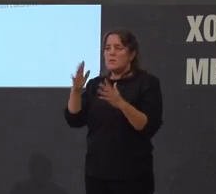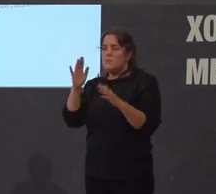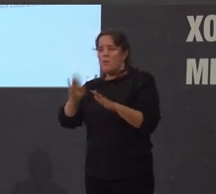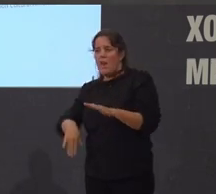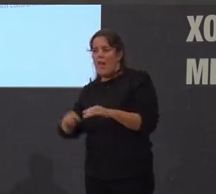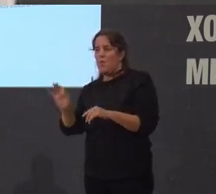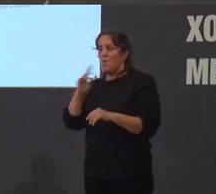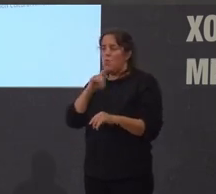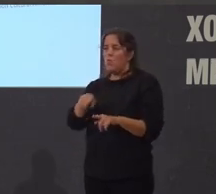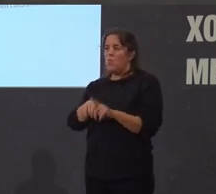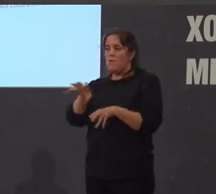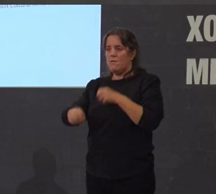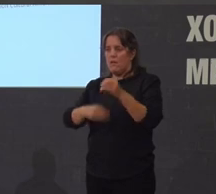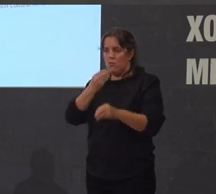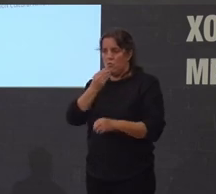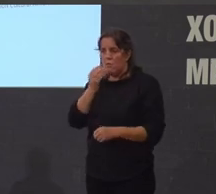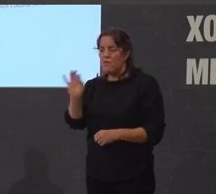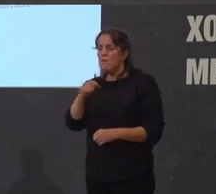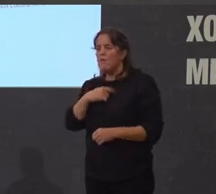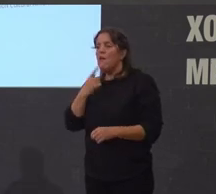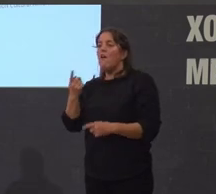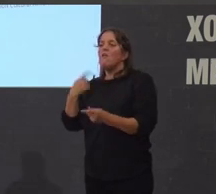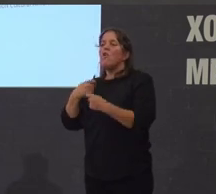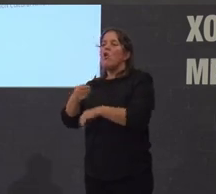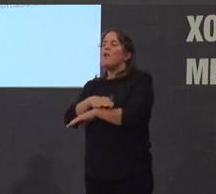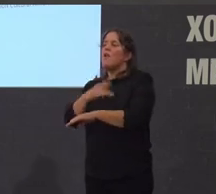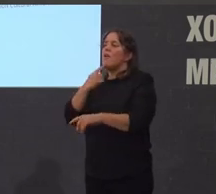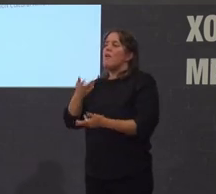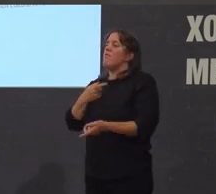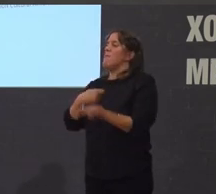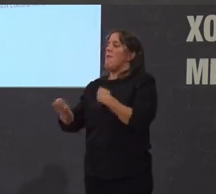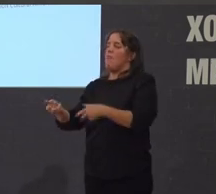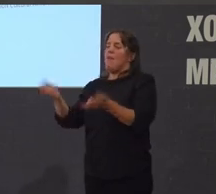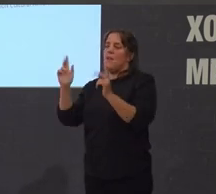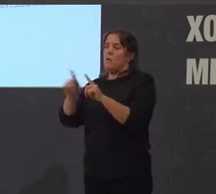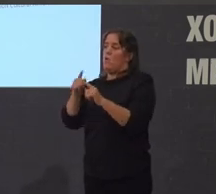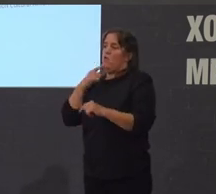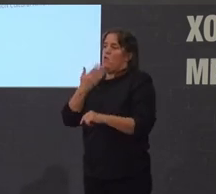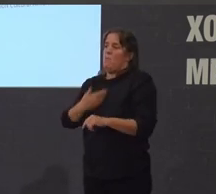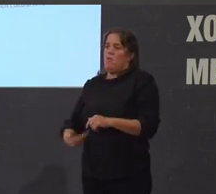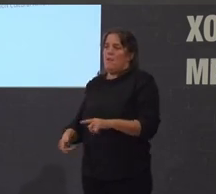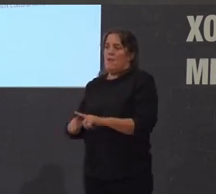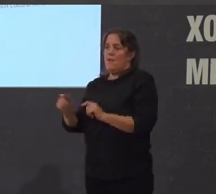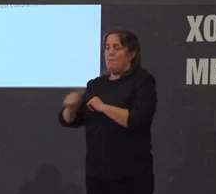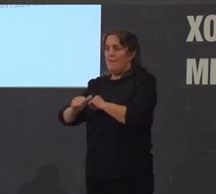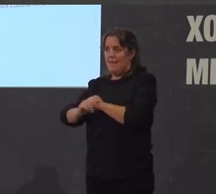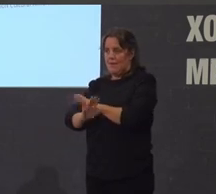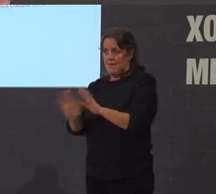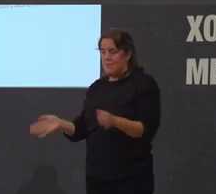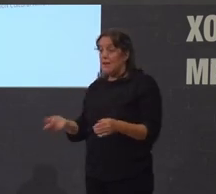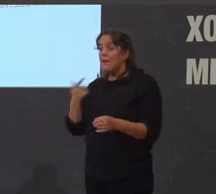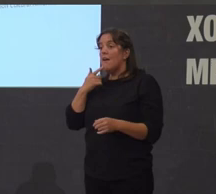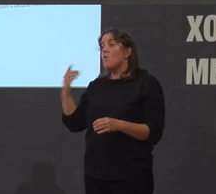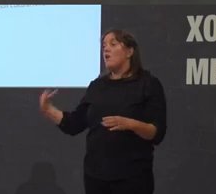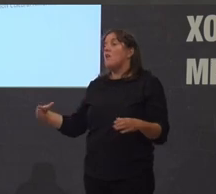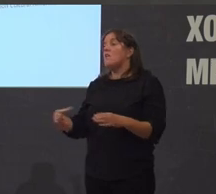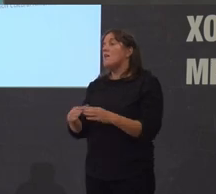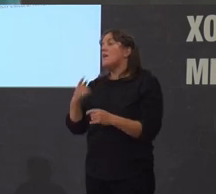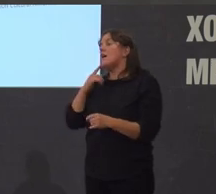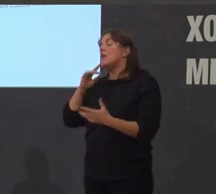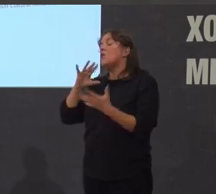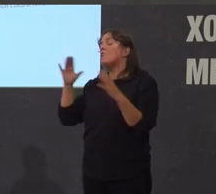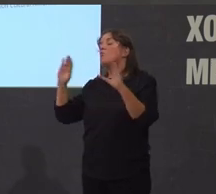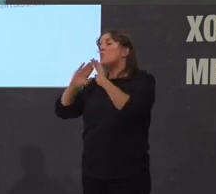el gobernador verse obligado a declarar la venta libre de manera provisional claro de patacas el mundo obreiro por ejemplo